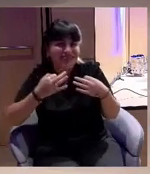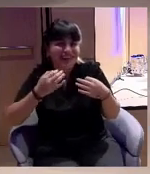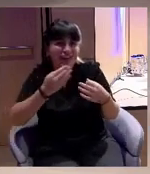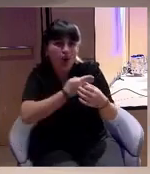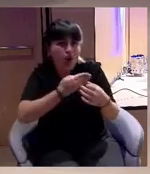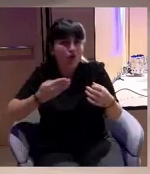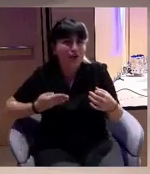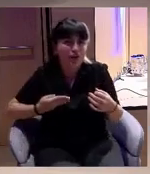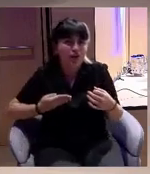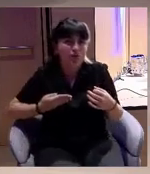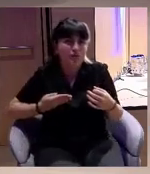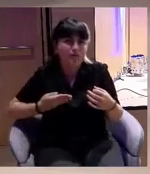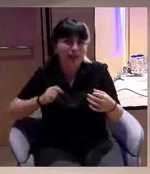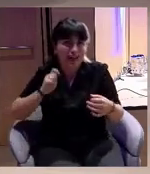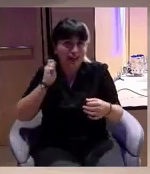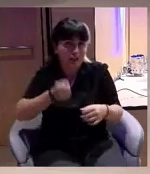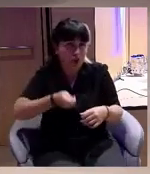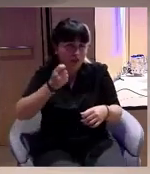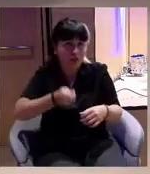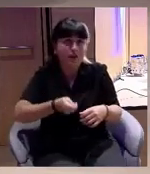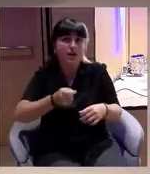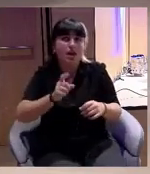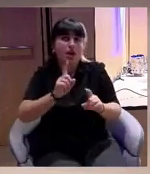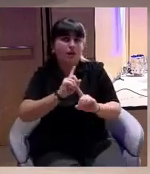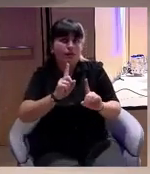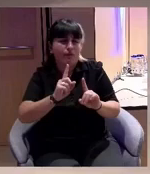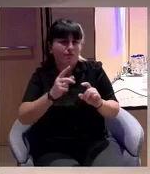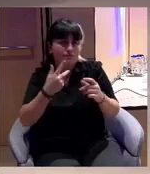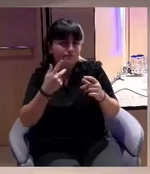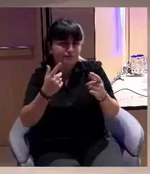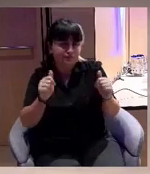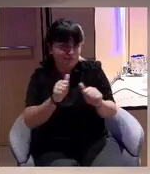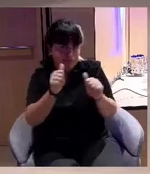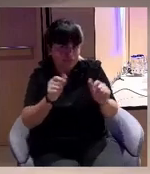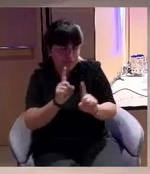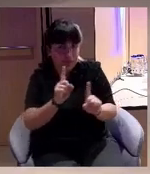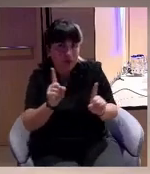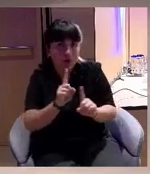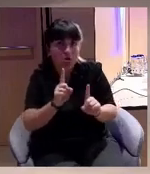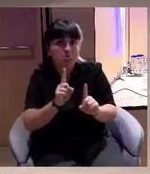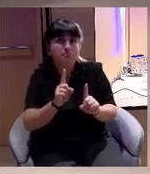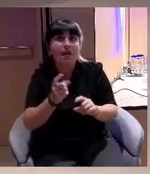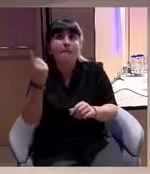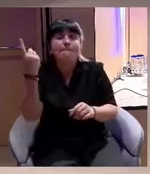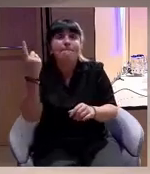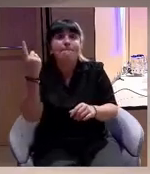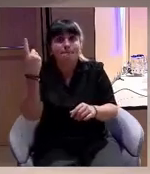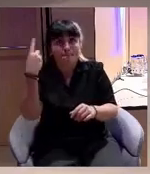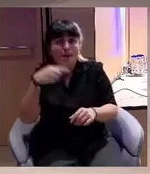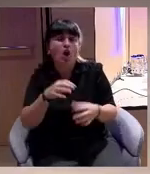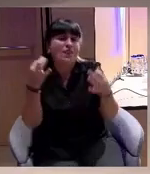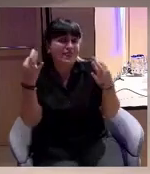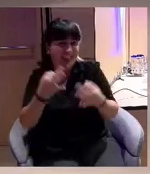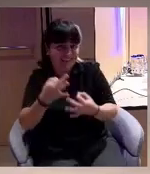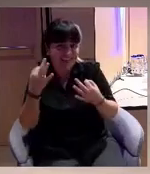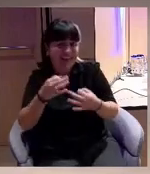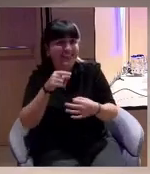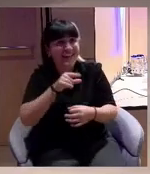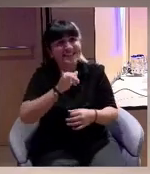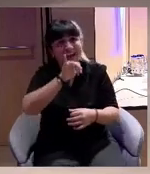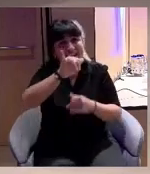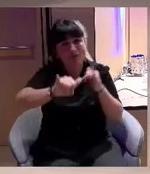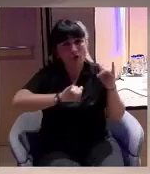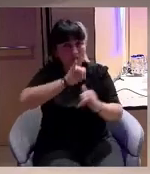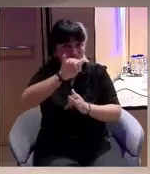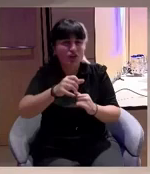no no ni siquiera toma en cuenta esa estructura de coordinación política que existe pero si es una información relevante tanto para los